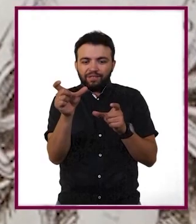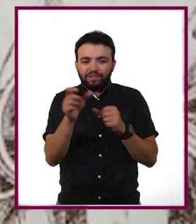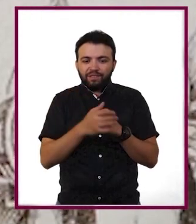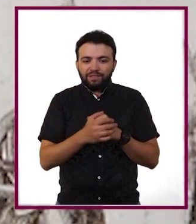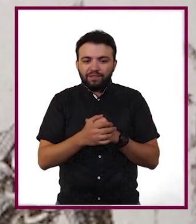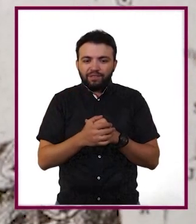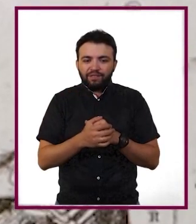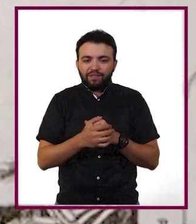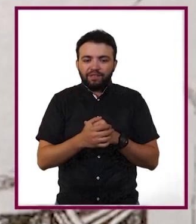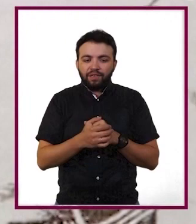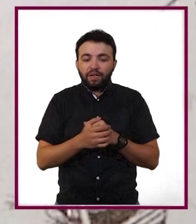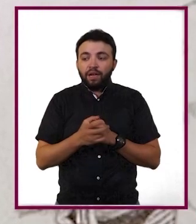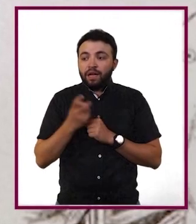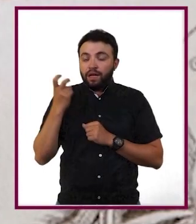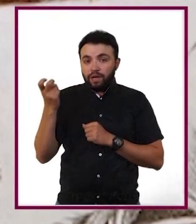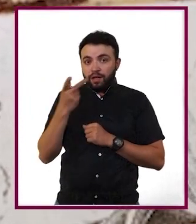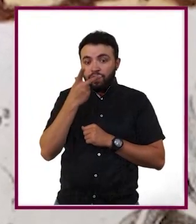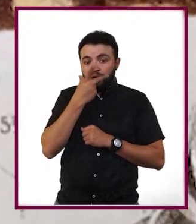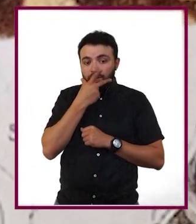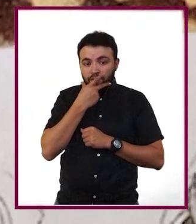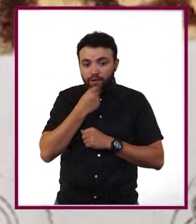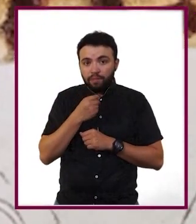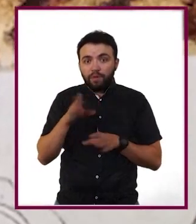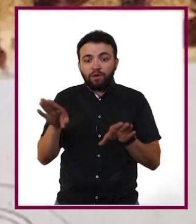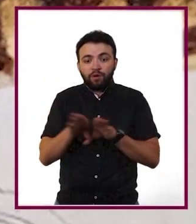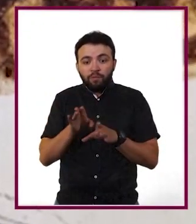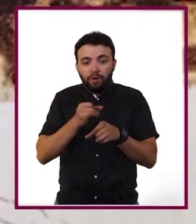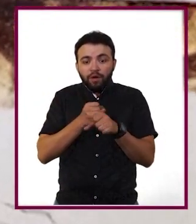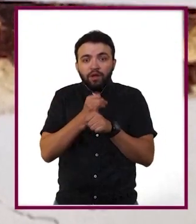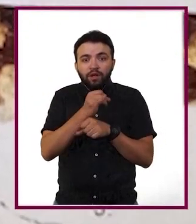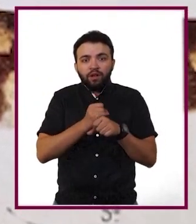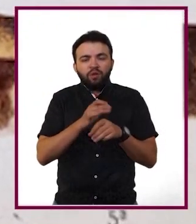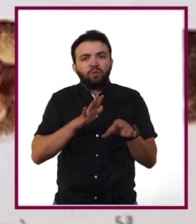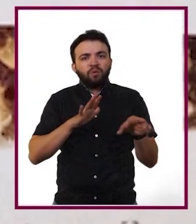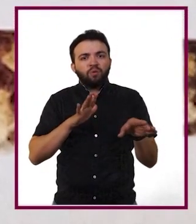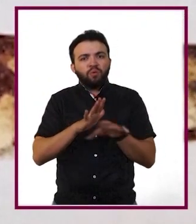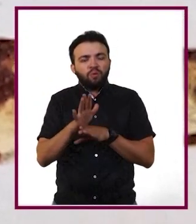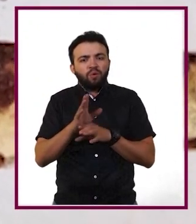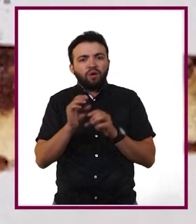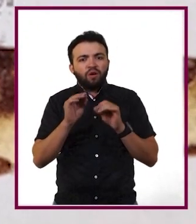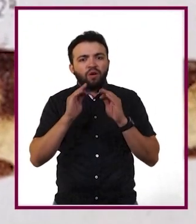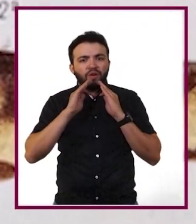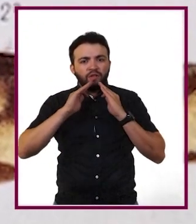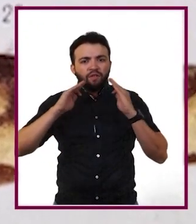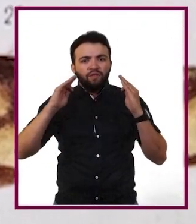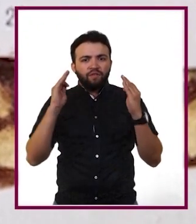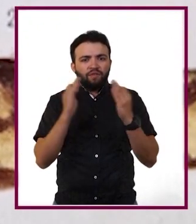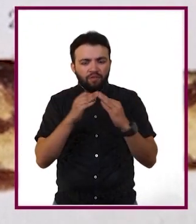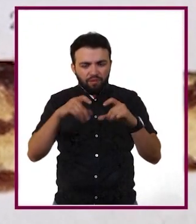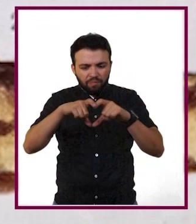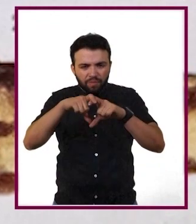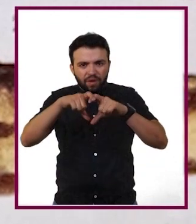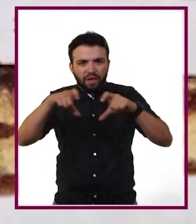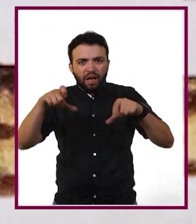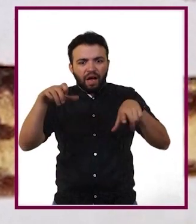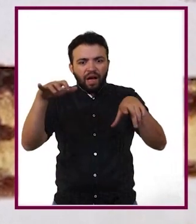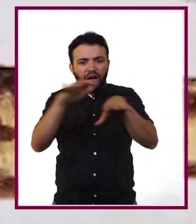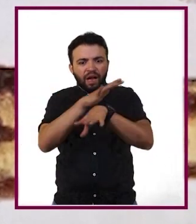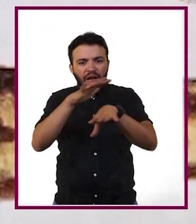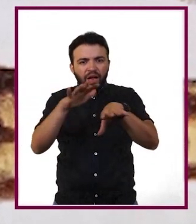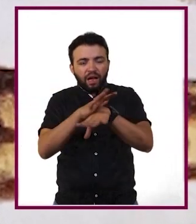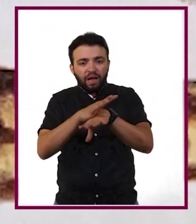ajolote, que fue la especie de Ciredón, la que él investigó. De hecho, se